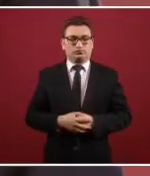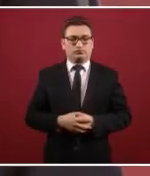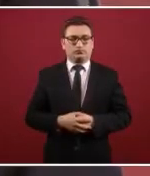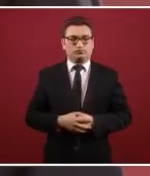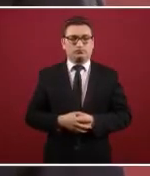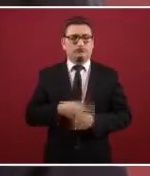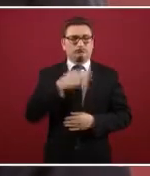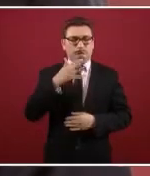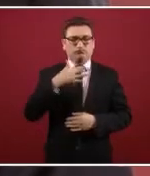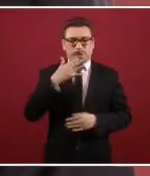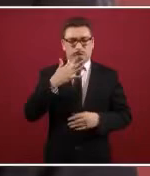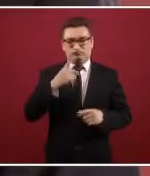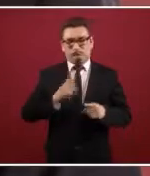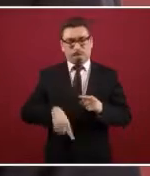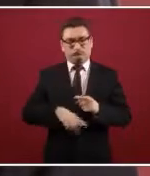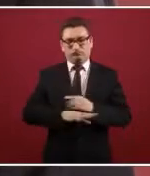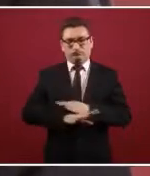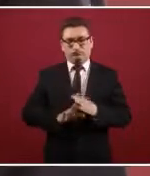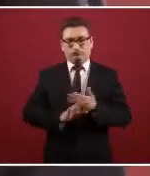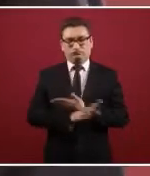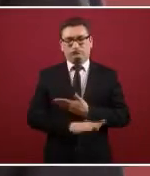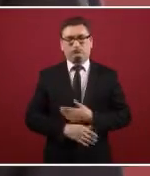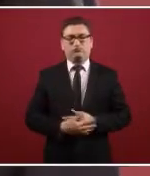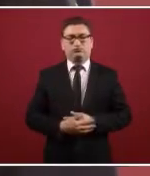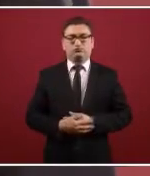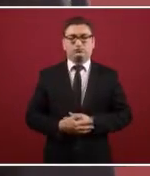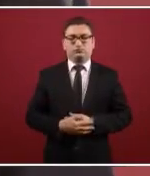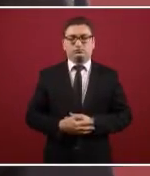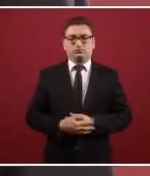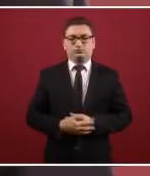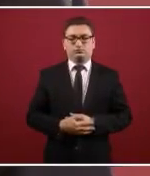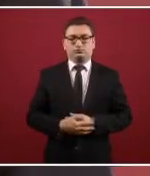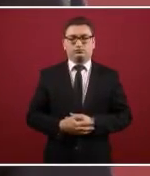la corrupción. Desde luego,